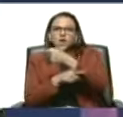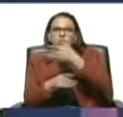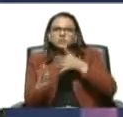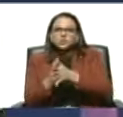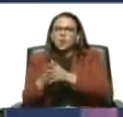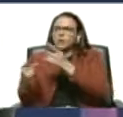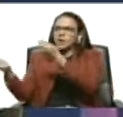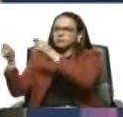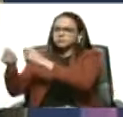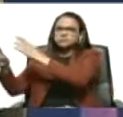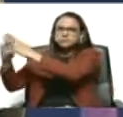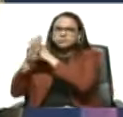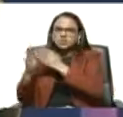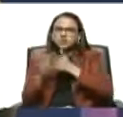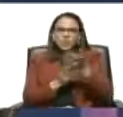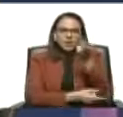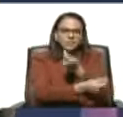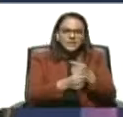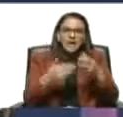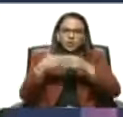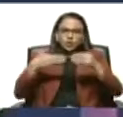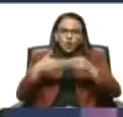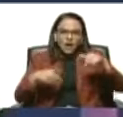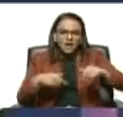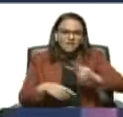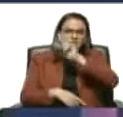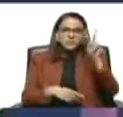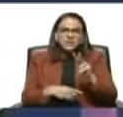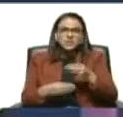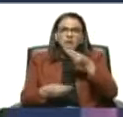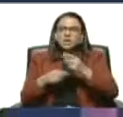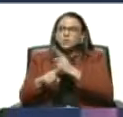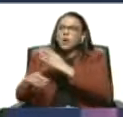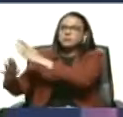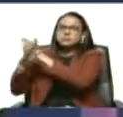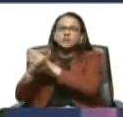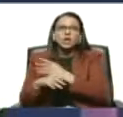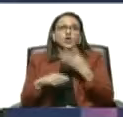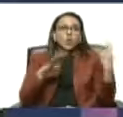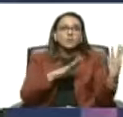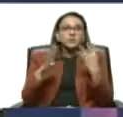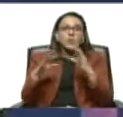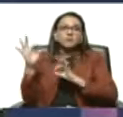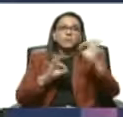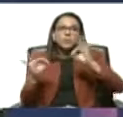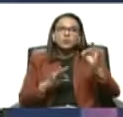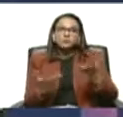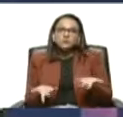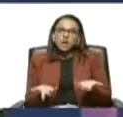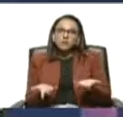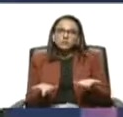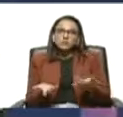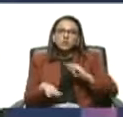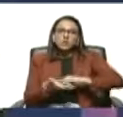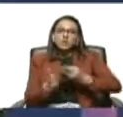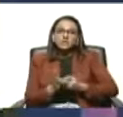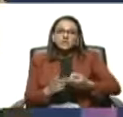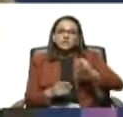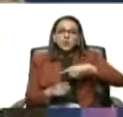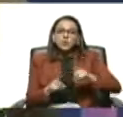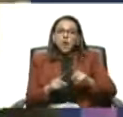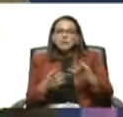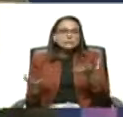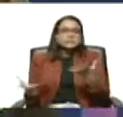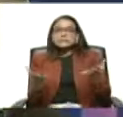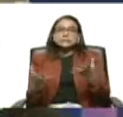los ingresos en divisas en Venezuela fuese del 99%. Un verdadero choque externo, pero también una